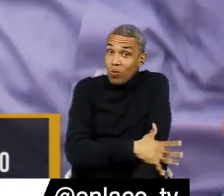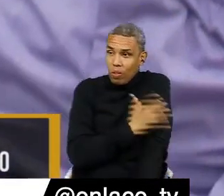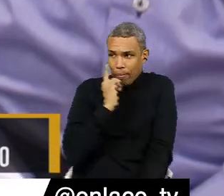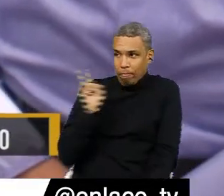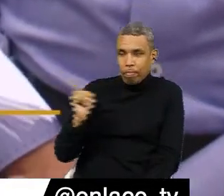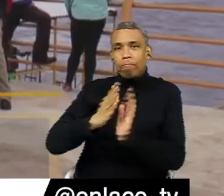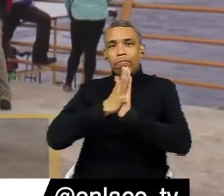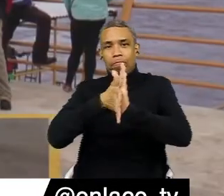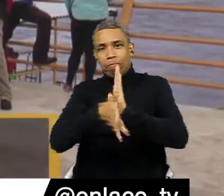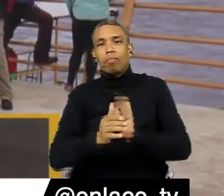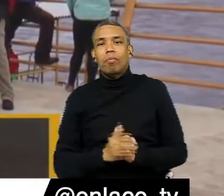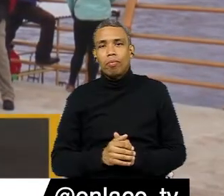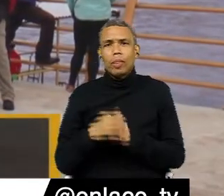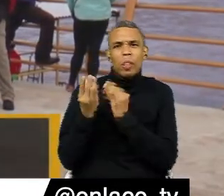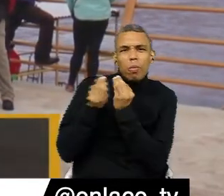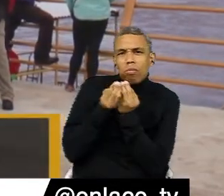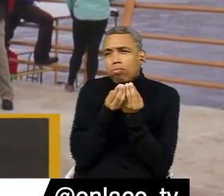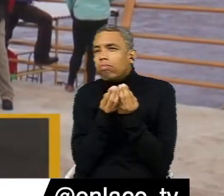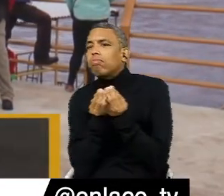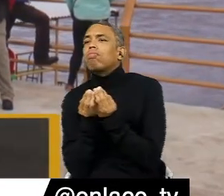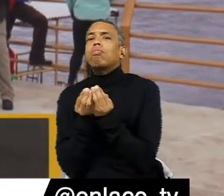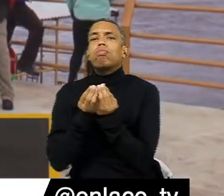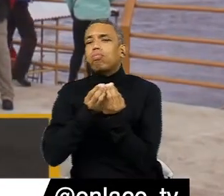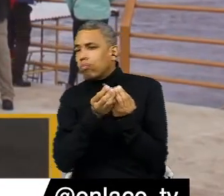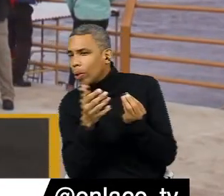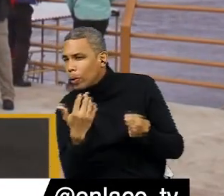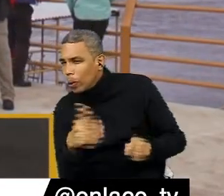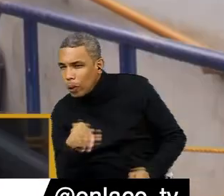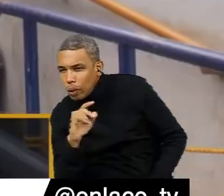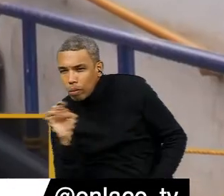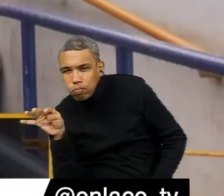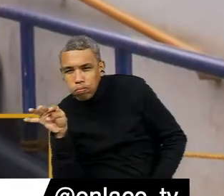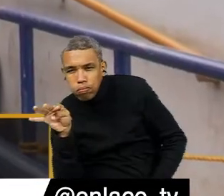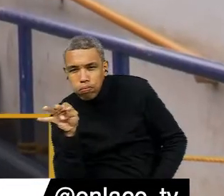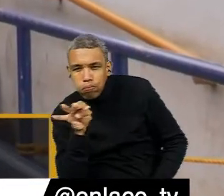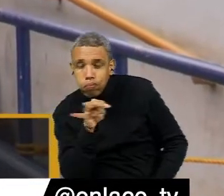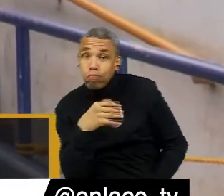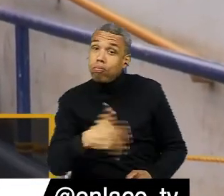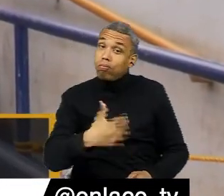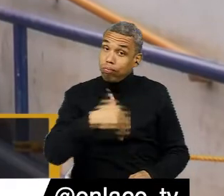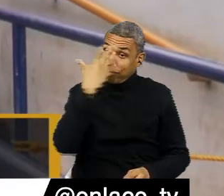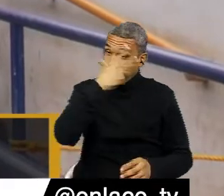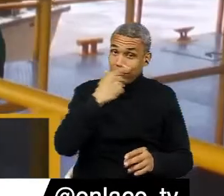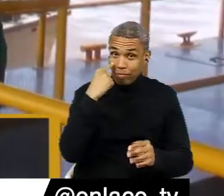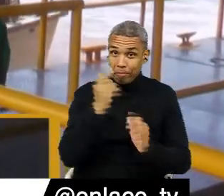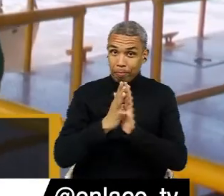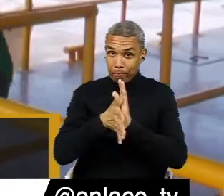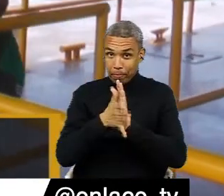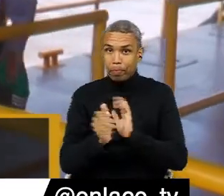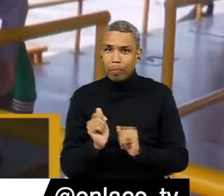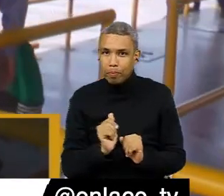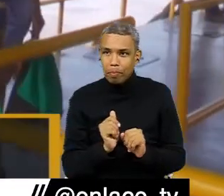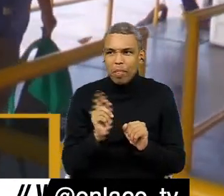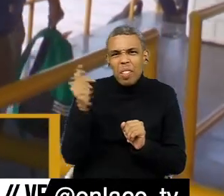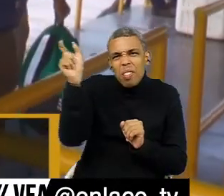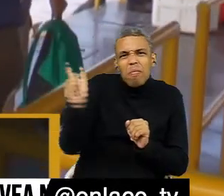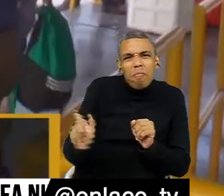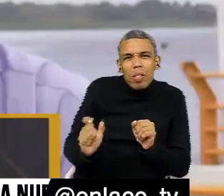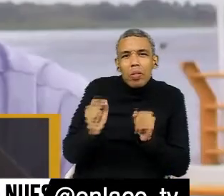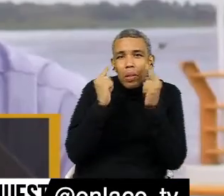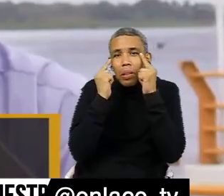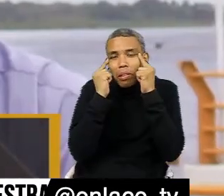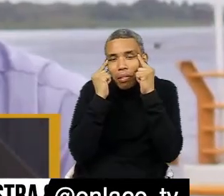para hacer un recorrido por el río Magdalena en el trayecto que esta ciudad conduce al vecino municipio de Puerto Wilches. Enlace Noticias dialogó con uno de los delegados